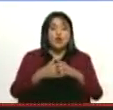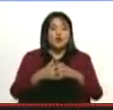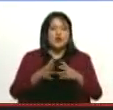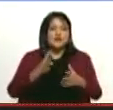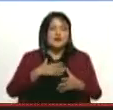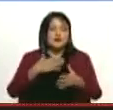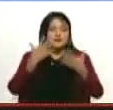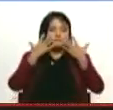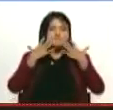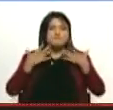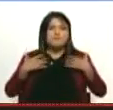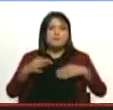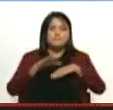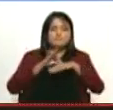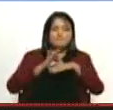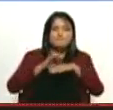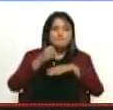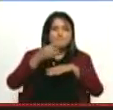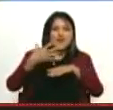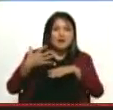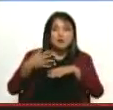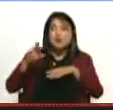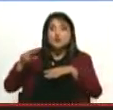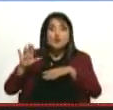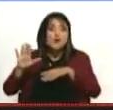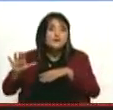nunca ha sido blanco